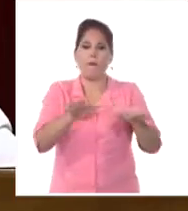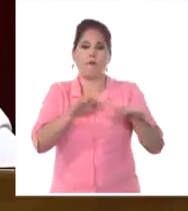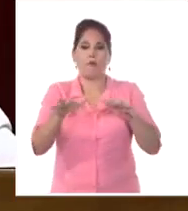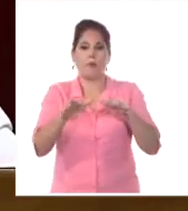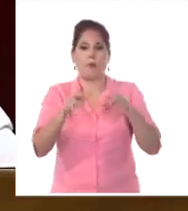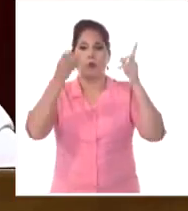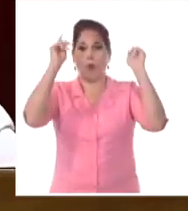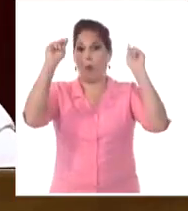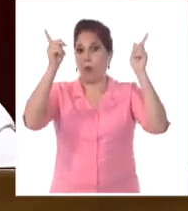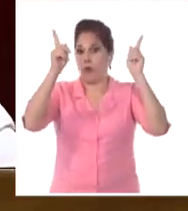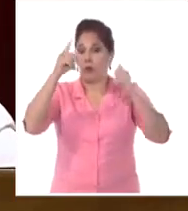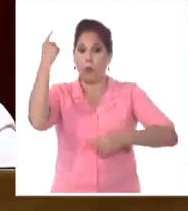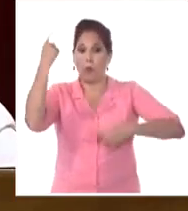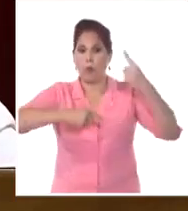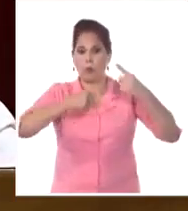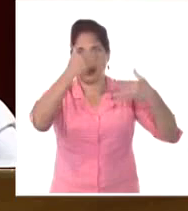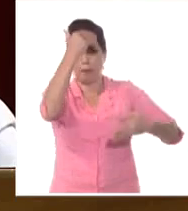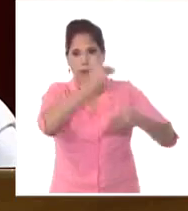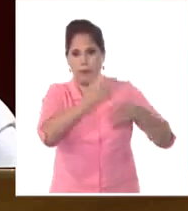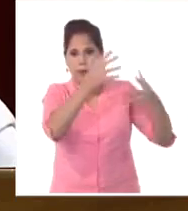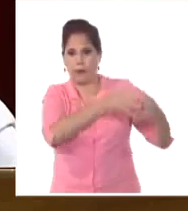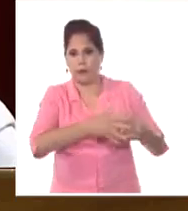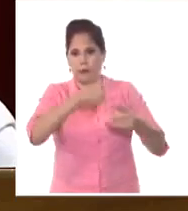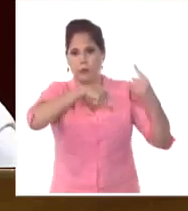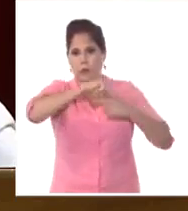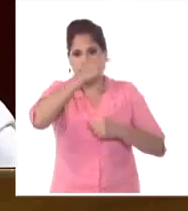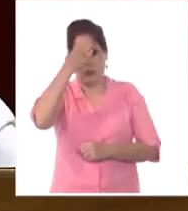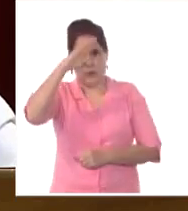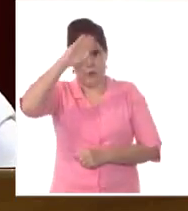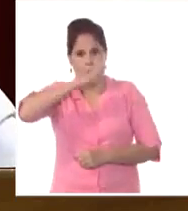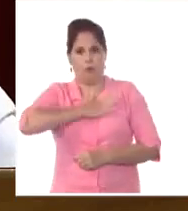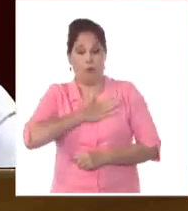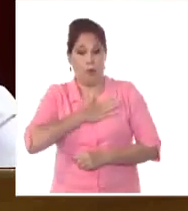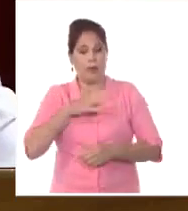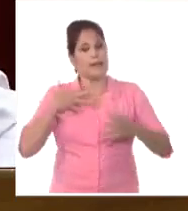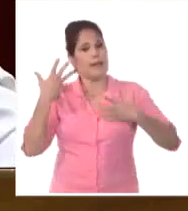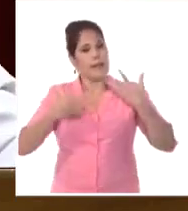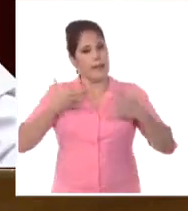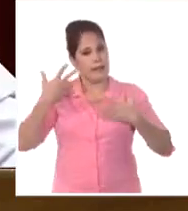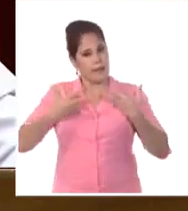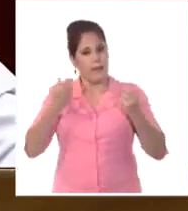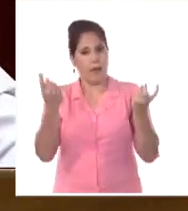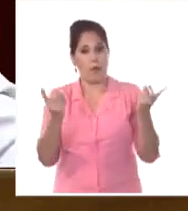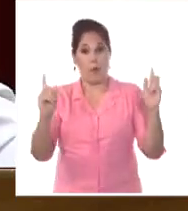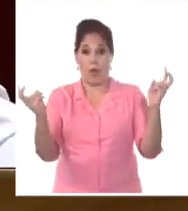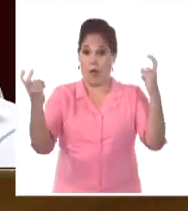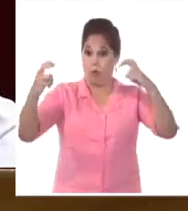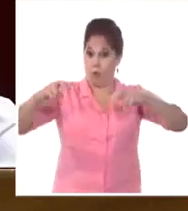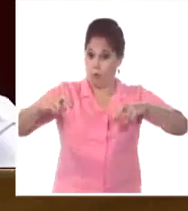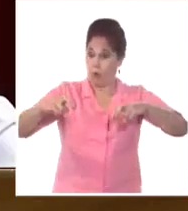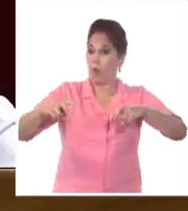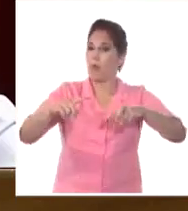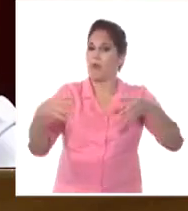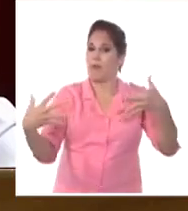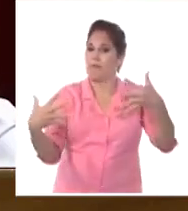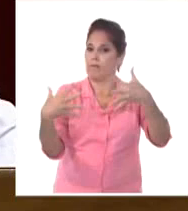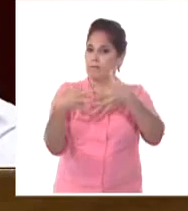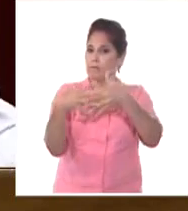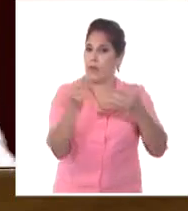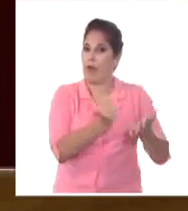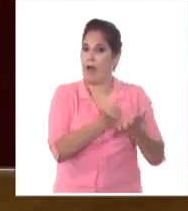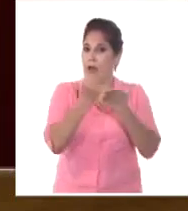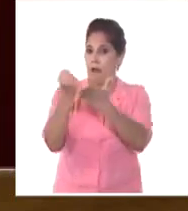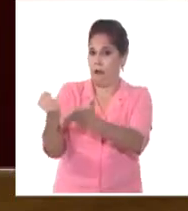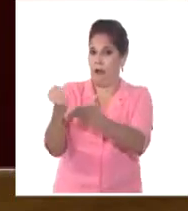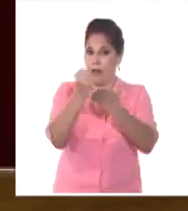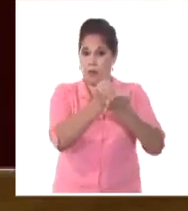político en contra del bloqueo en Europa. Celebramos la concertación política y articulación solidaria